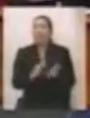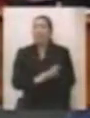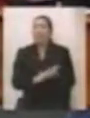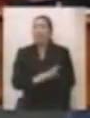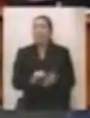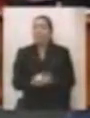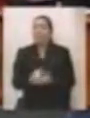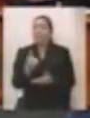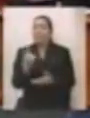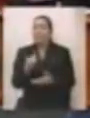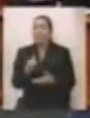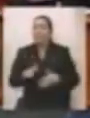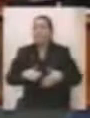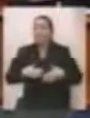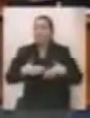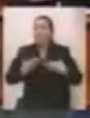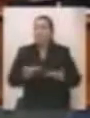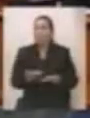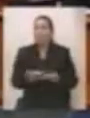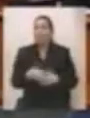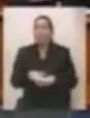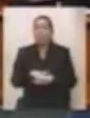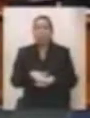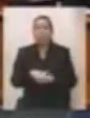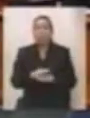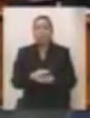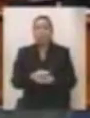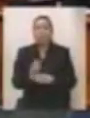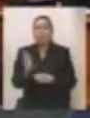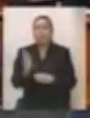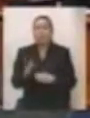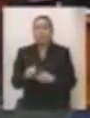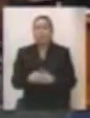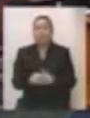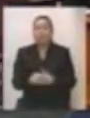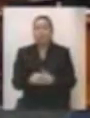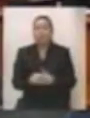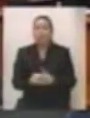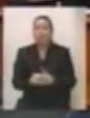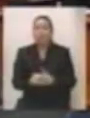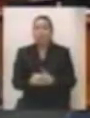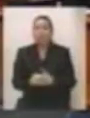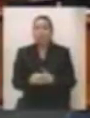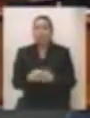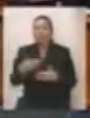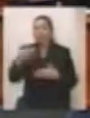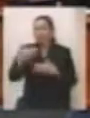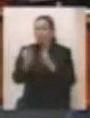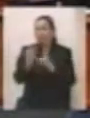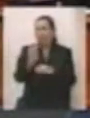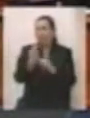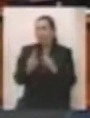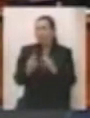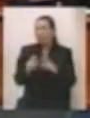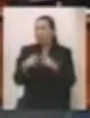Pueblo, para poder de alguna manera tratar de censurar las páginas pornográficas que no tuvieran